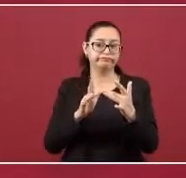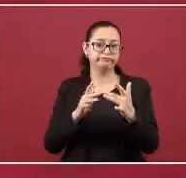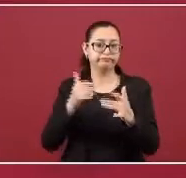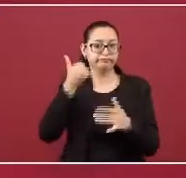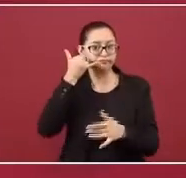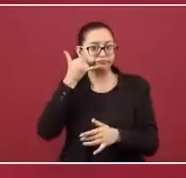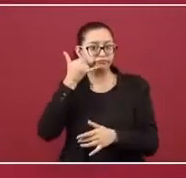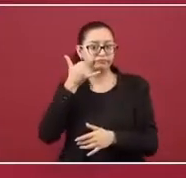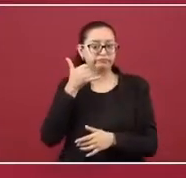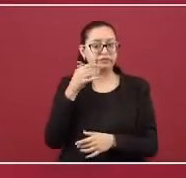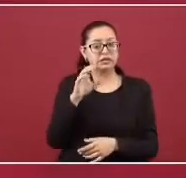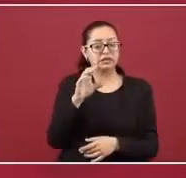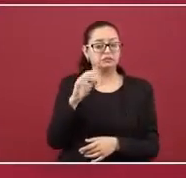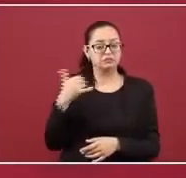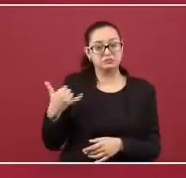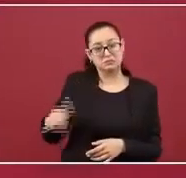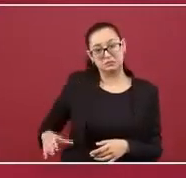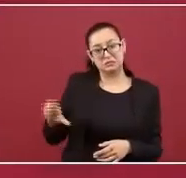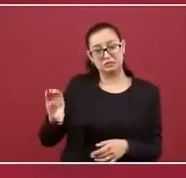telefonía celular.